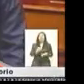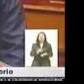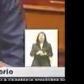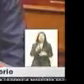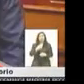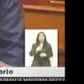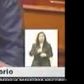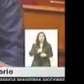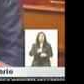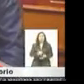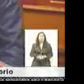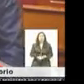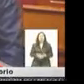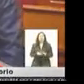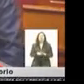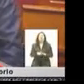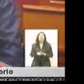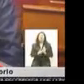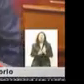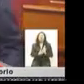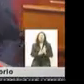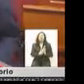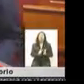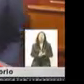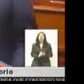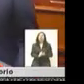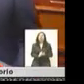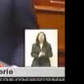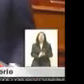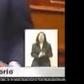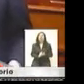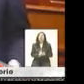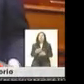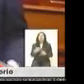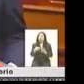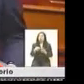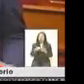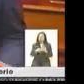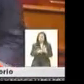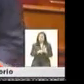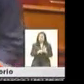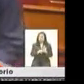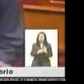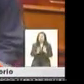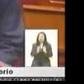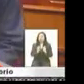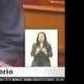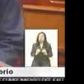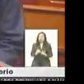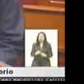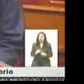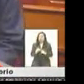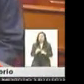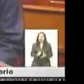de las Fuerzas Armadas dentro del marco legal vigente dispuesto en su norma de creación y cumpliendo los